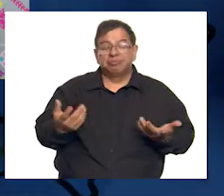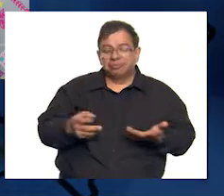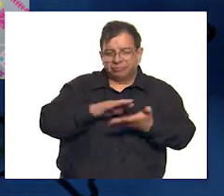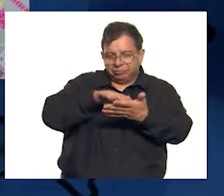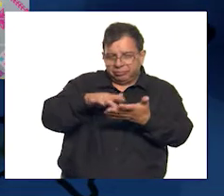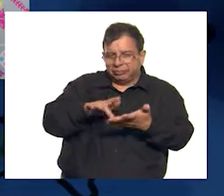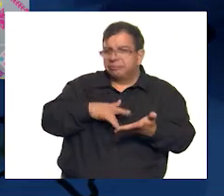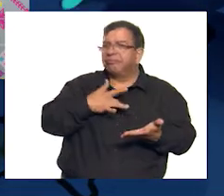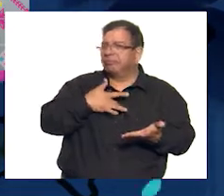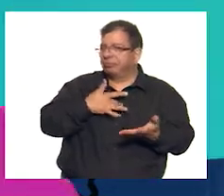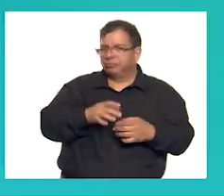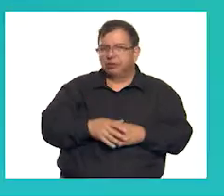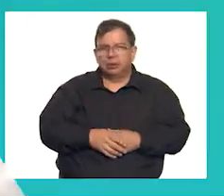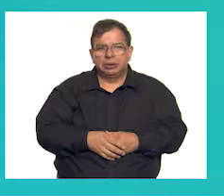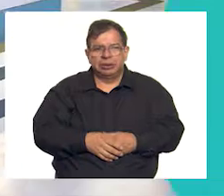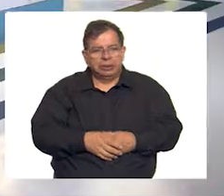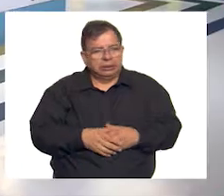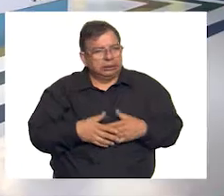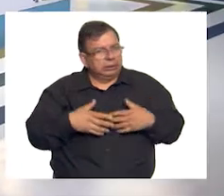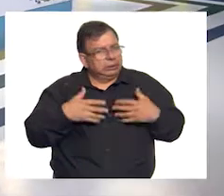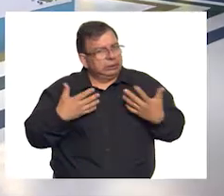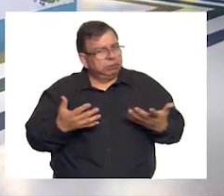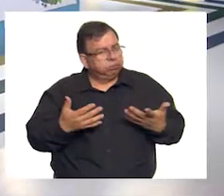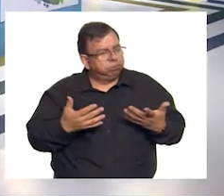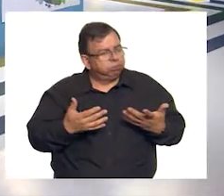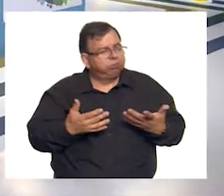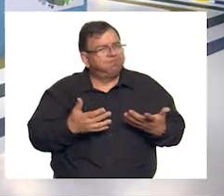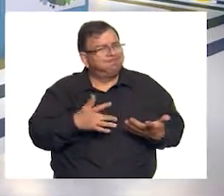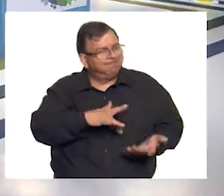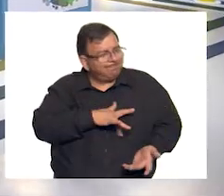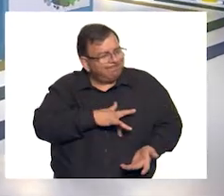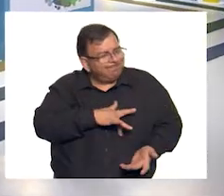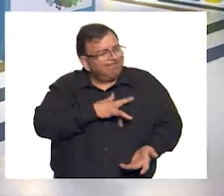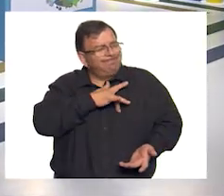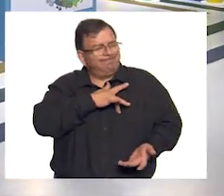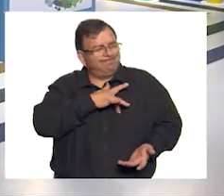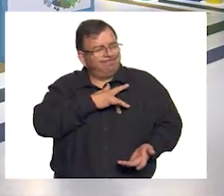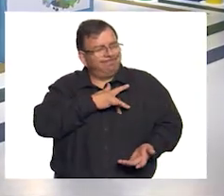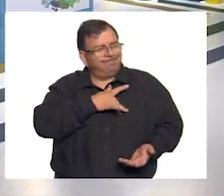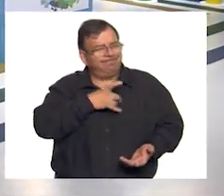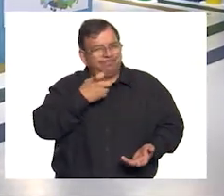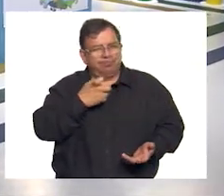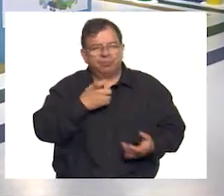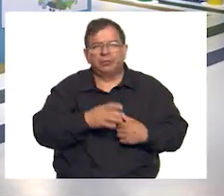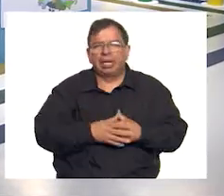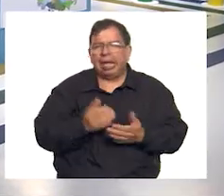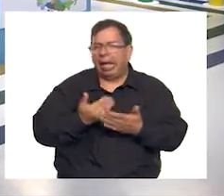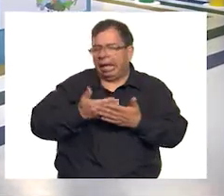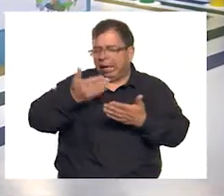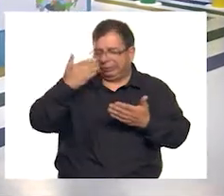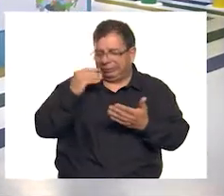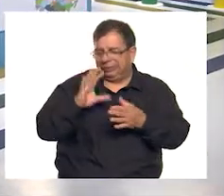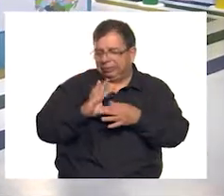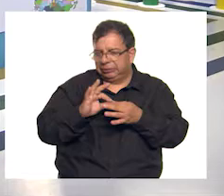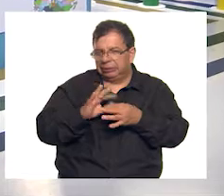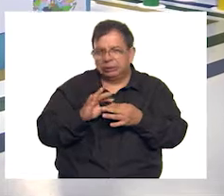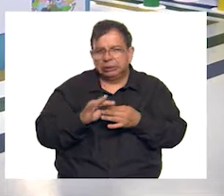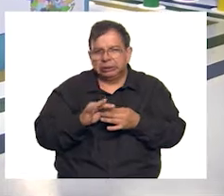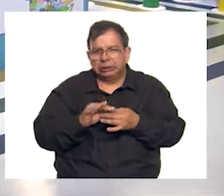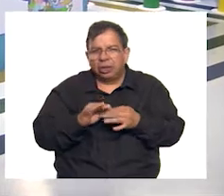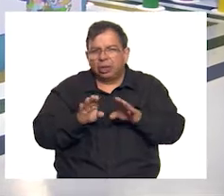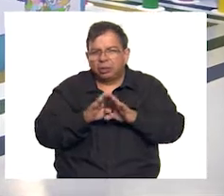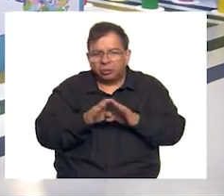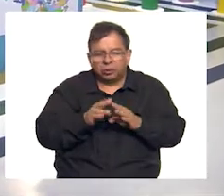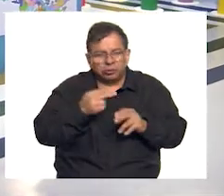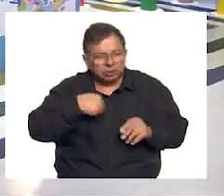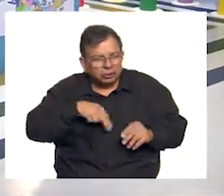texto, María? Pues Gaby, por un lado muy emotivo porque aborda justo lo que hemos tocado ya desde hace un momento y que ha sido algo